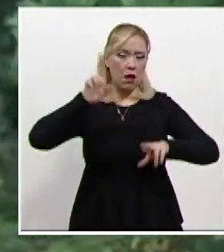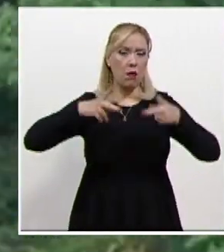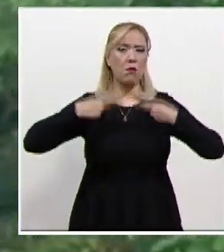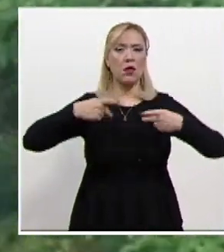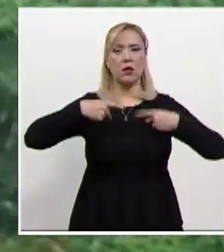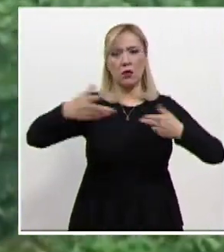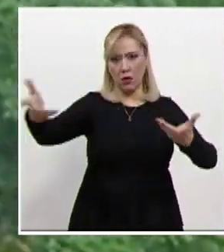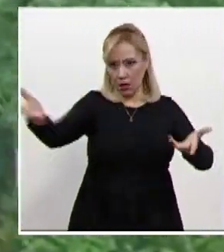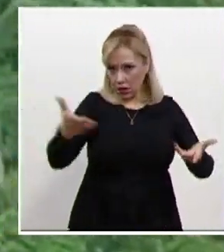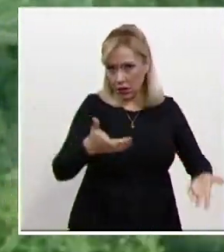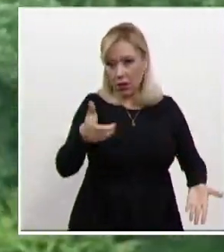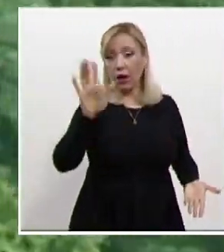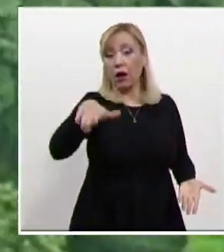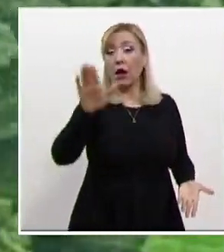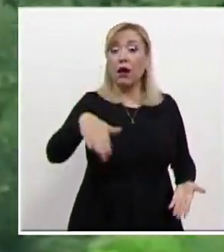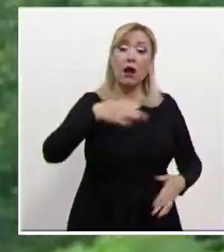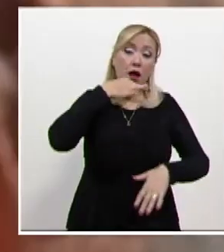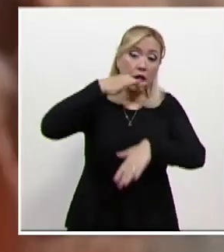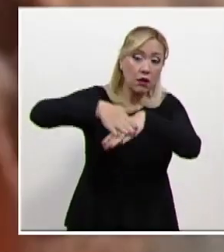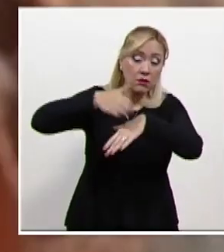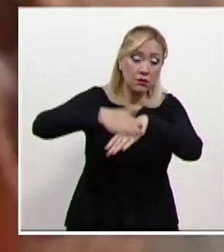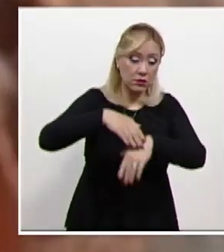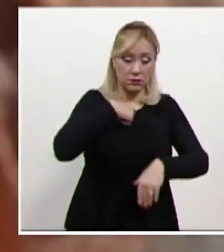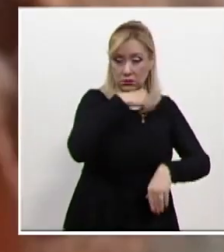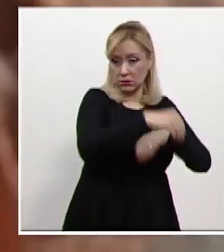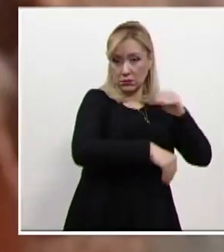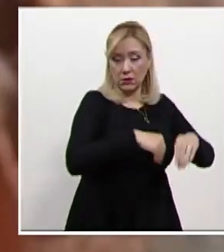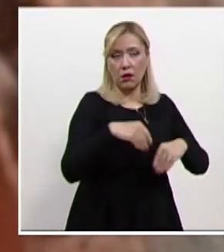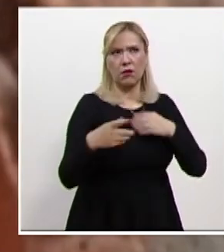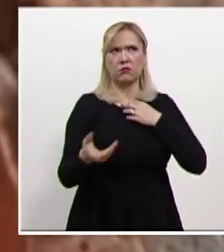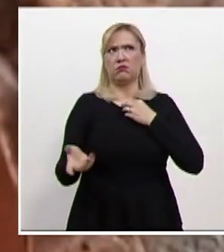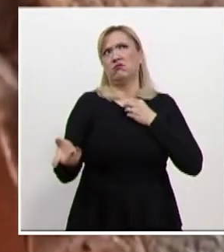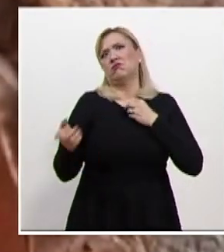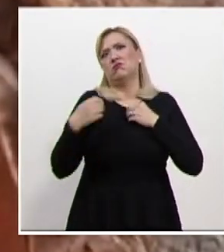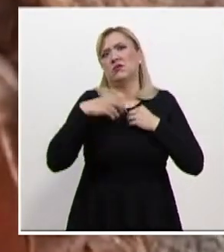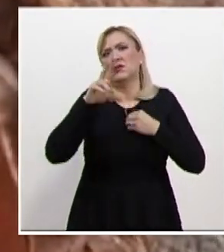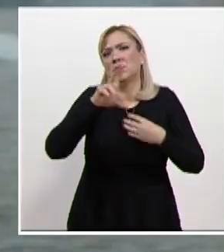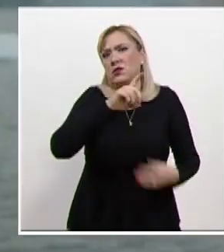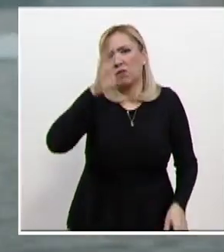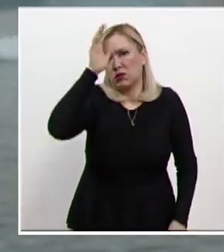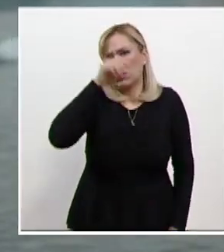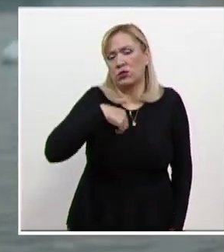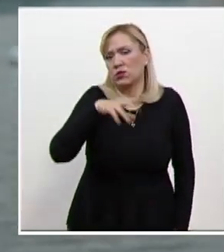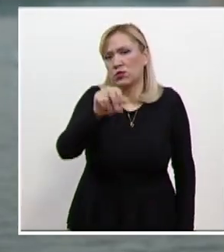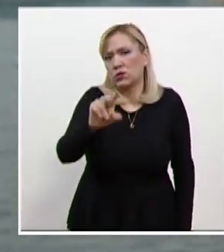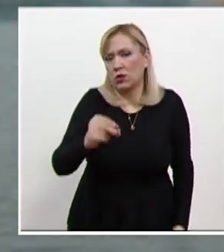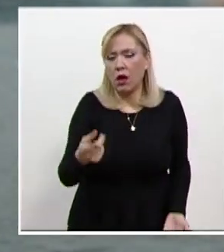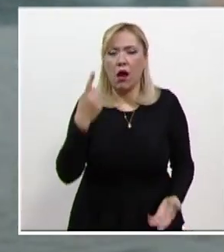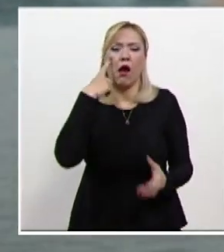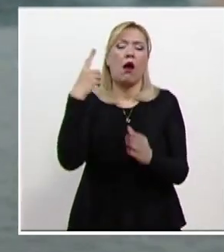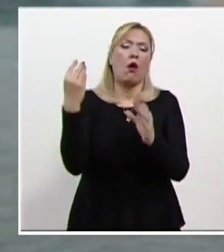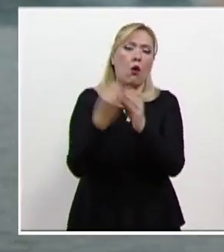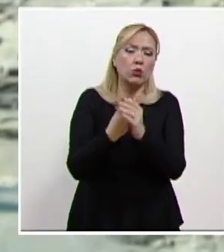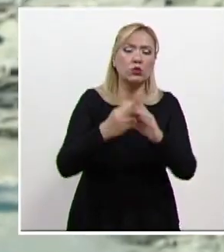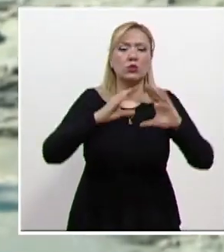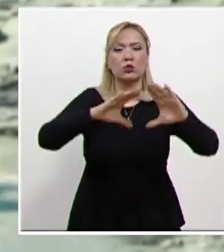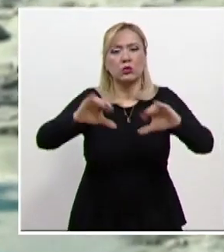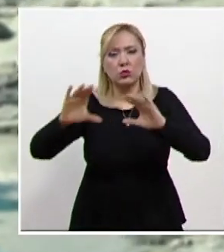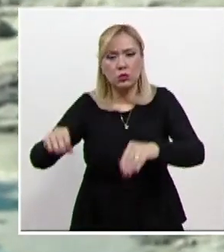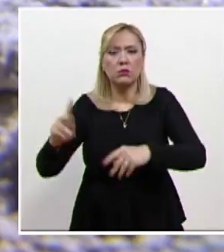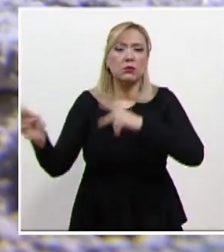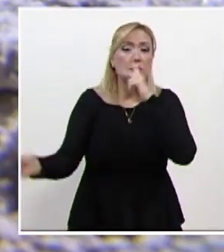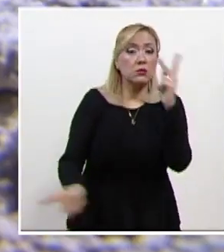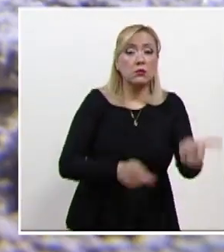población que podría haber afectado su derecho a un medio ambiente sano por su aplicación a través de talleres y consultas, a fin de que